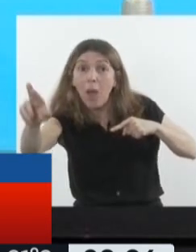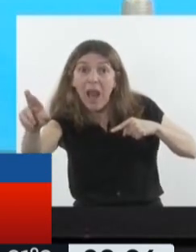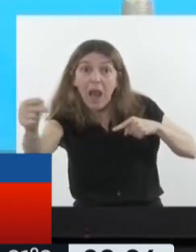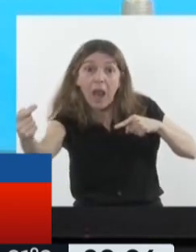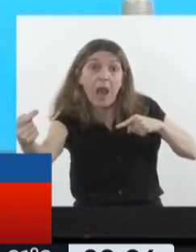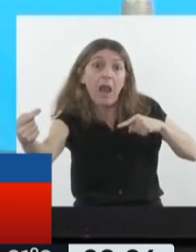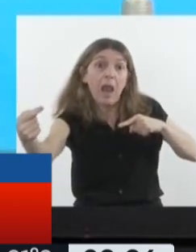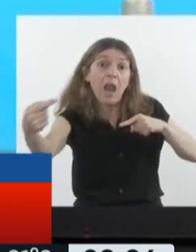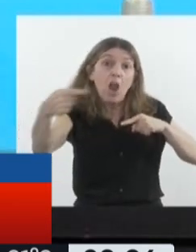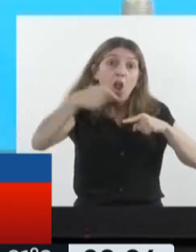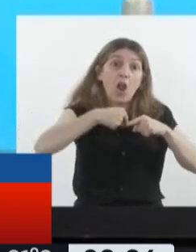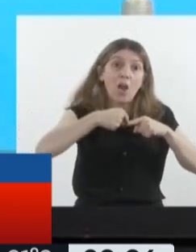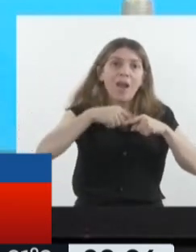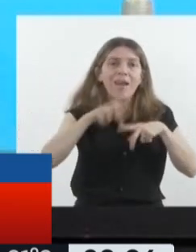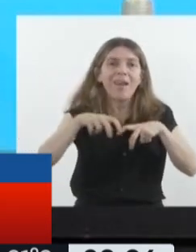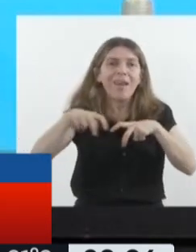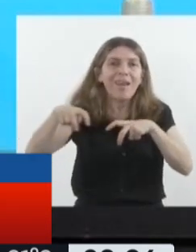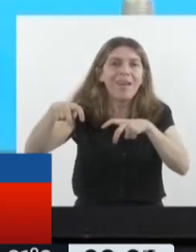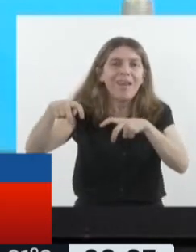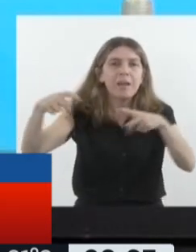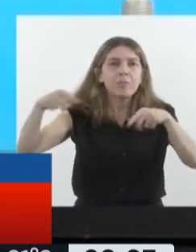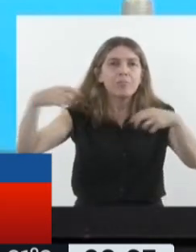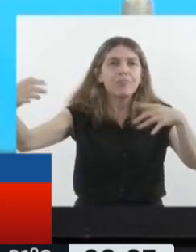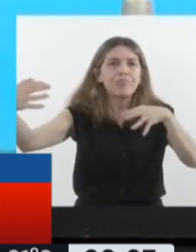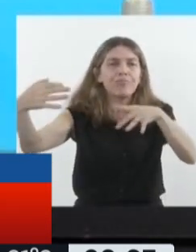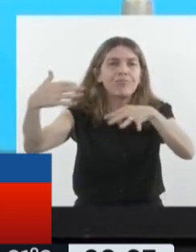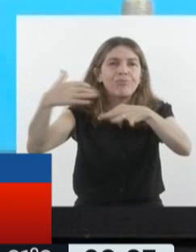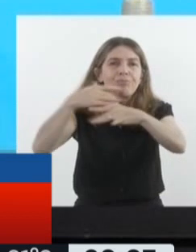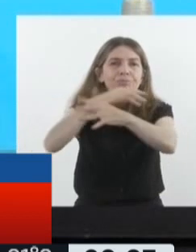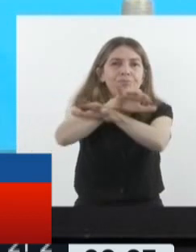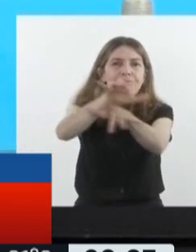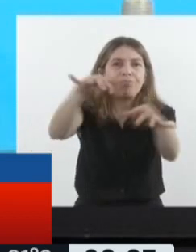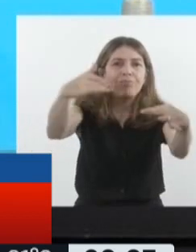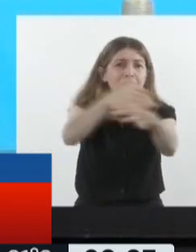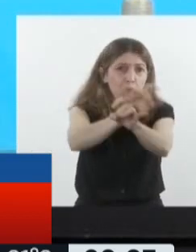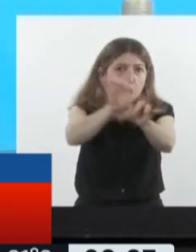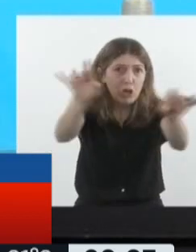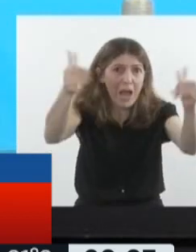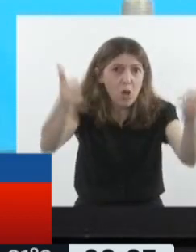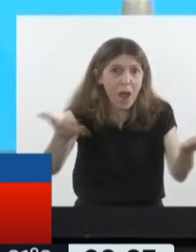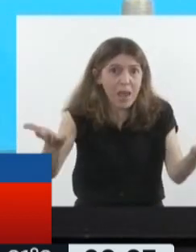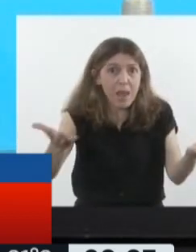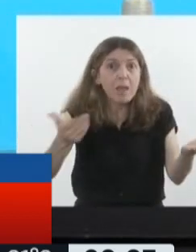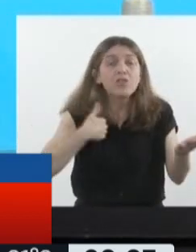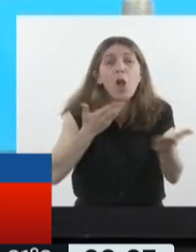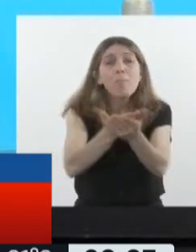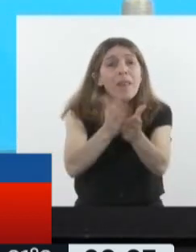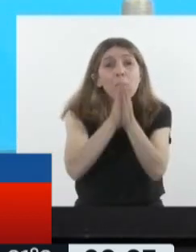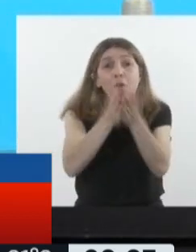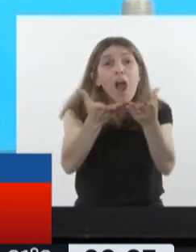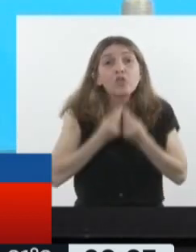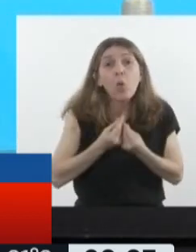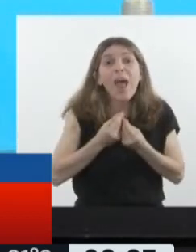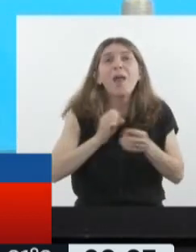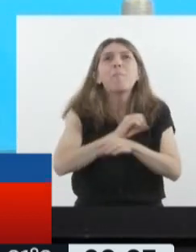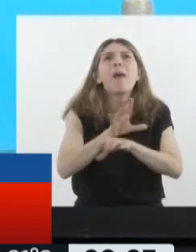la distensión social que cualquier encuentro de esa naturaleza genera. Lo que les pido es que ayuden. Estamos en una pandemia,